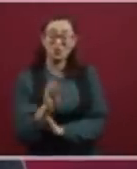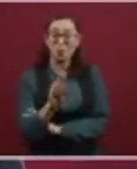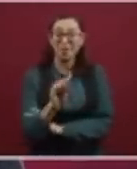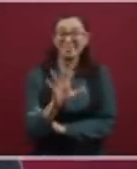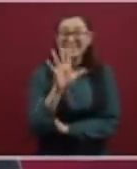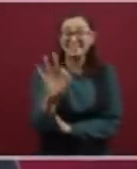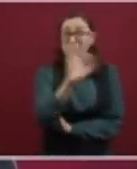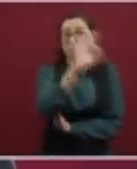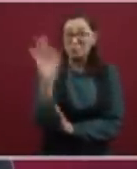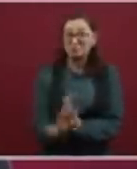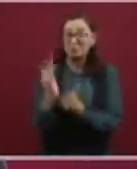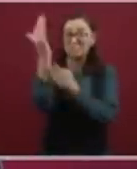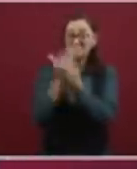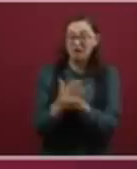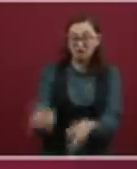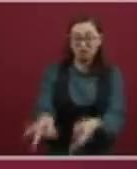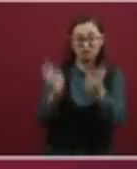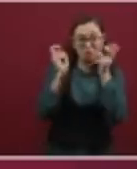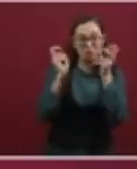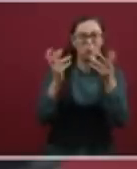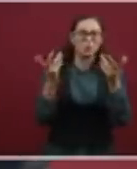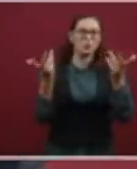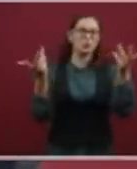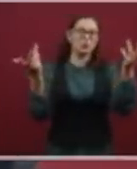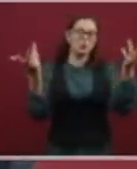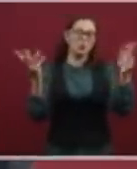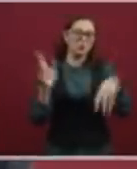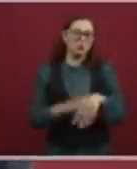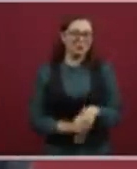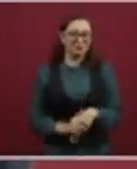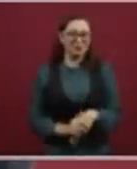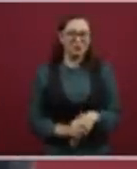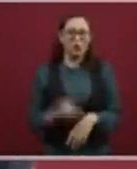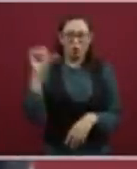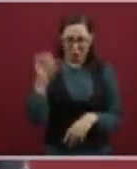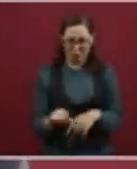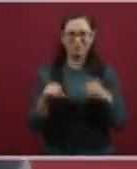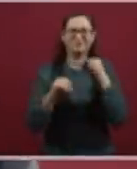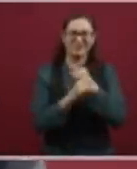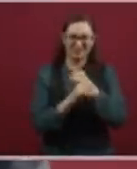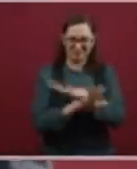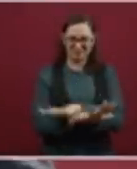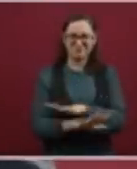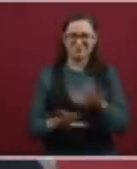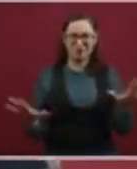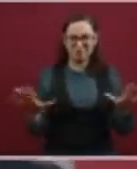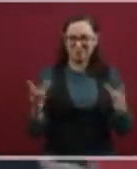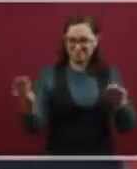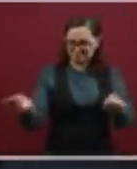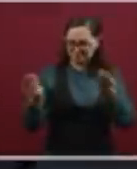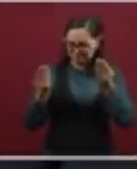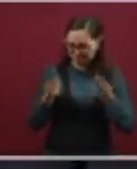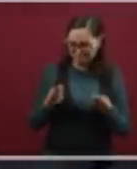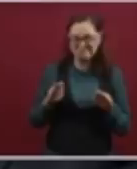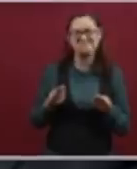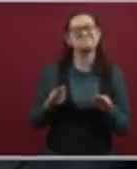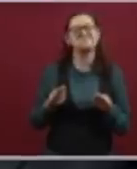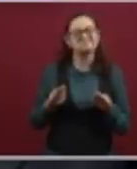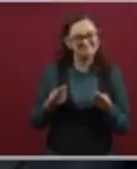95%. Hoy recibimos el informe de abasto. Creo que